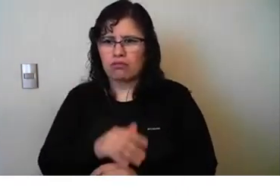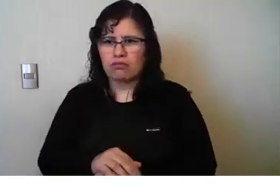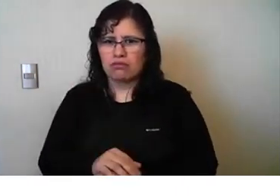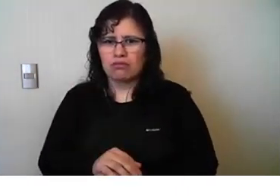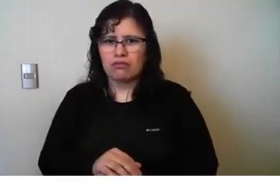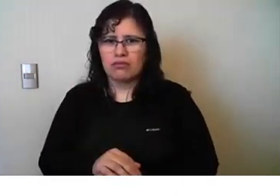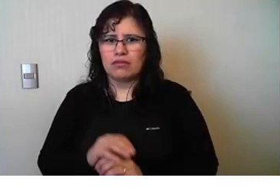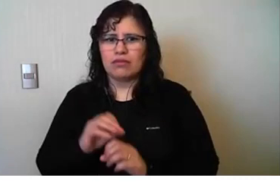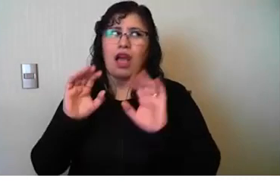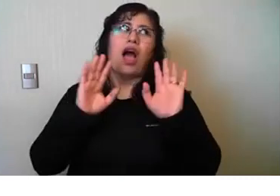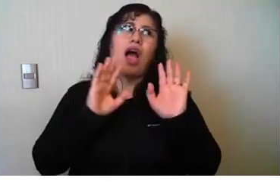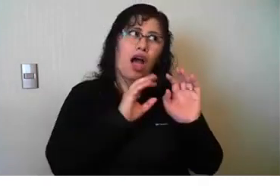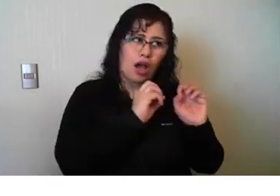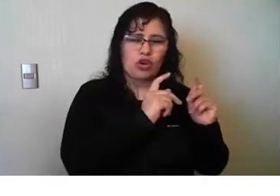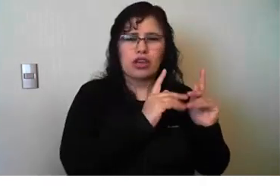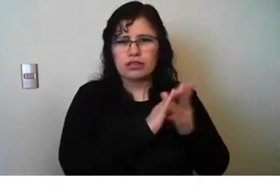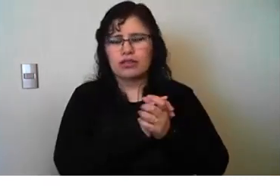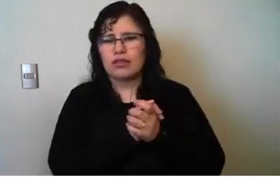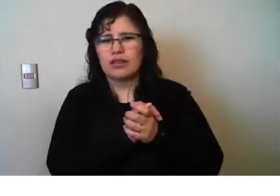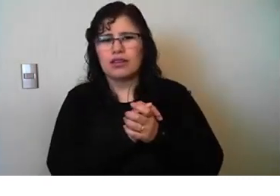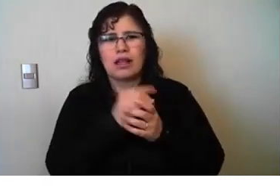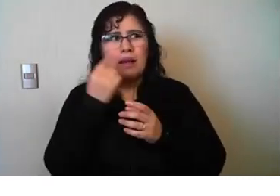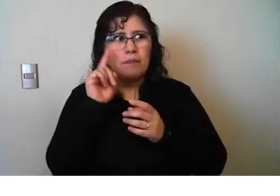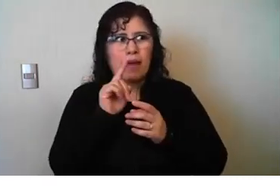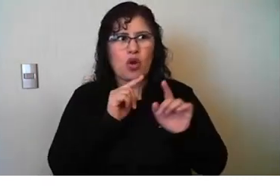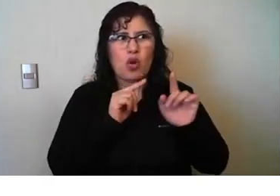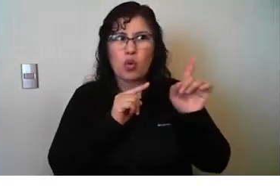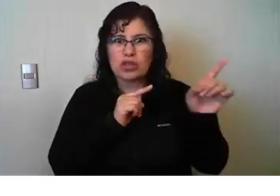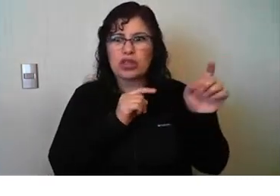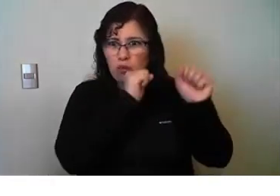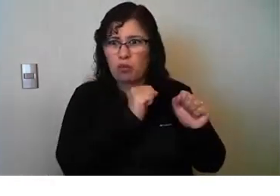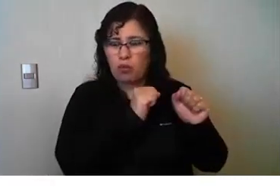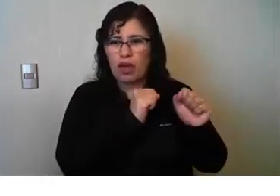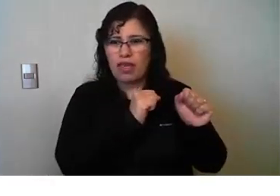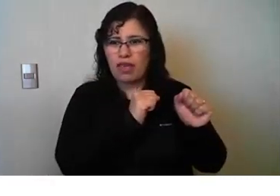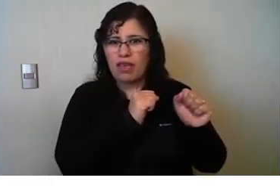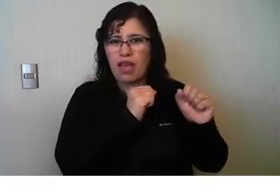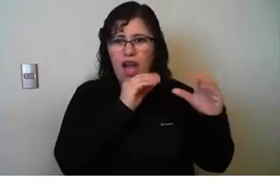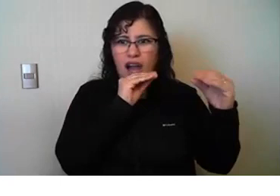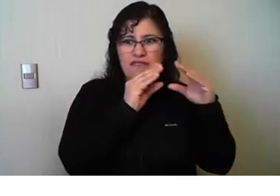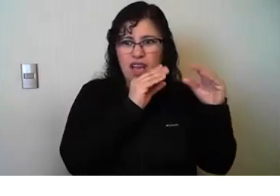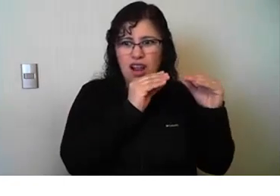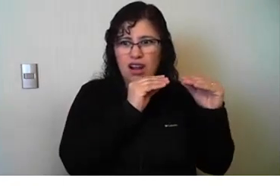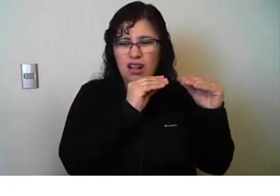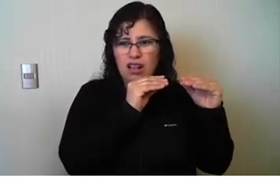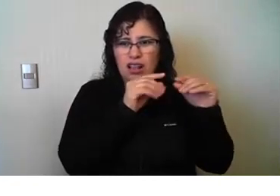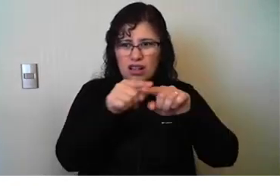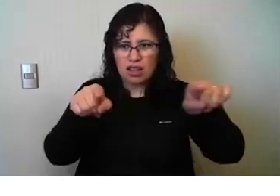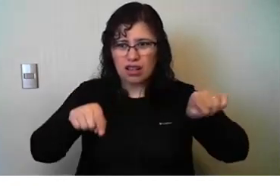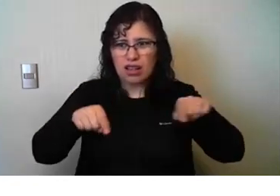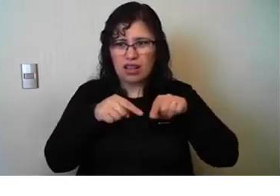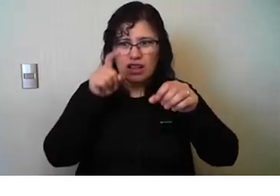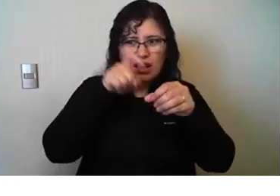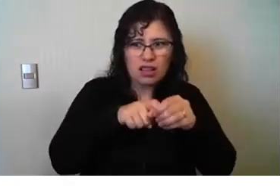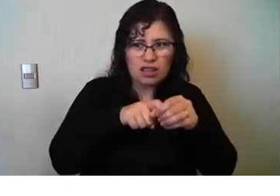Ah, ok. Pero si usted puede hablar, significa que está dentro de la sala. Eso es lo que